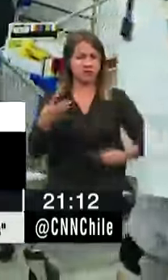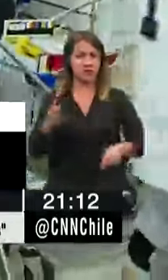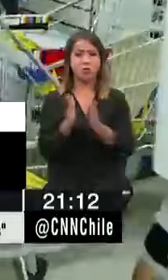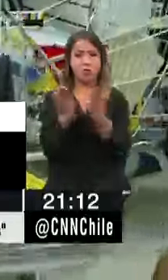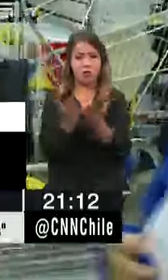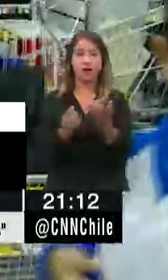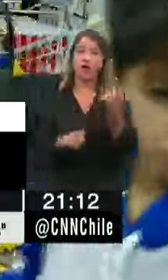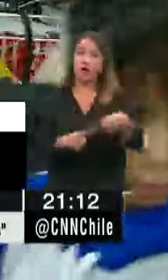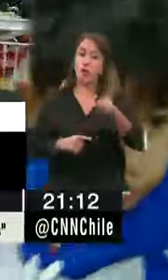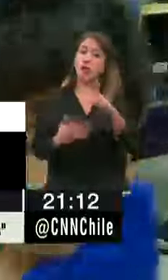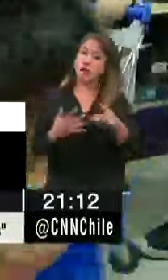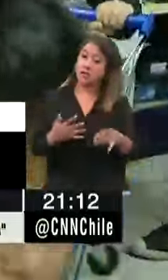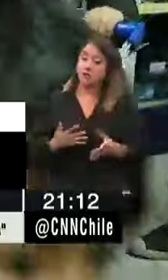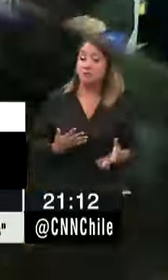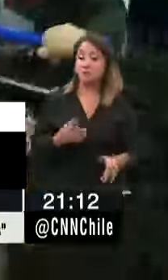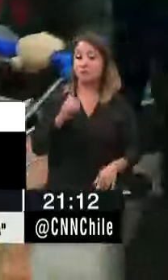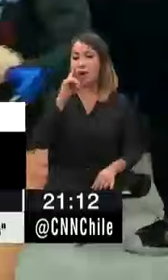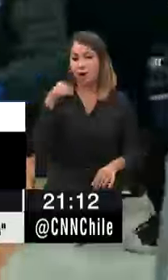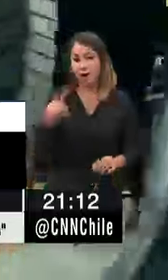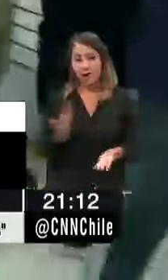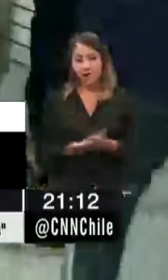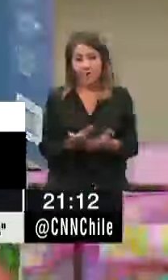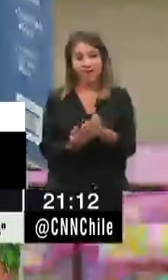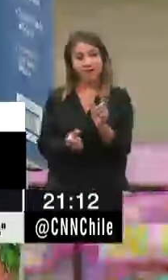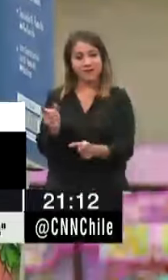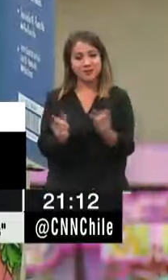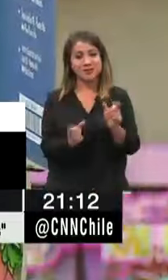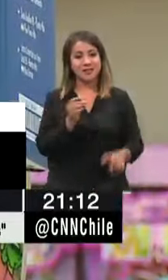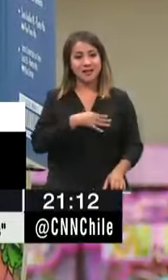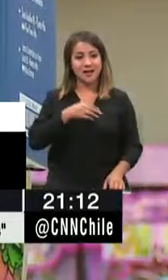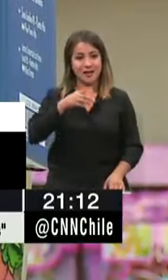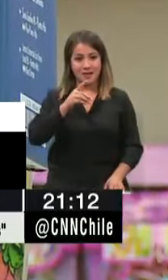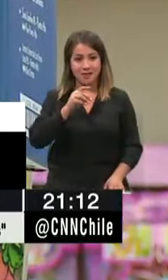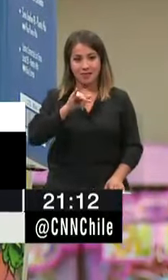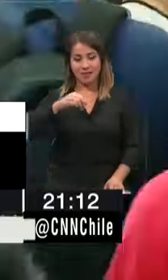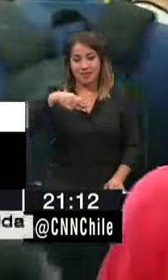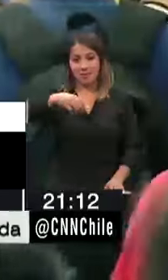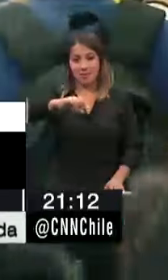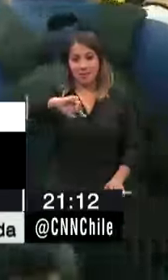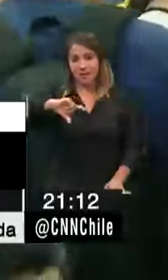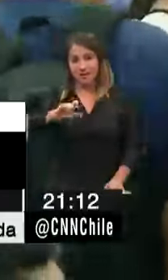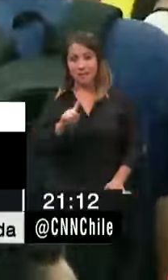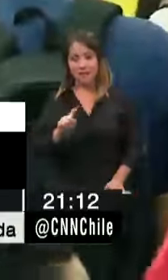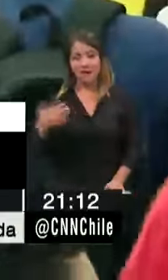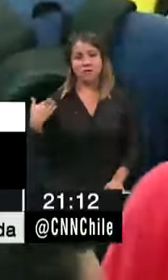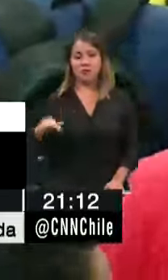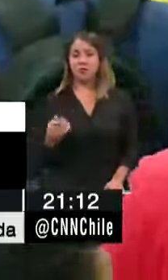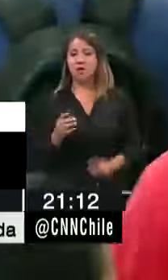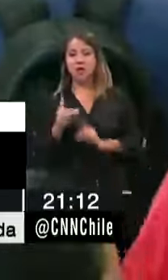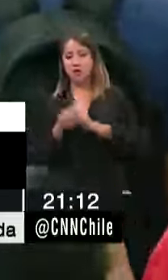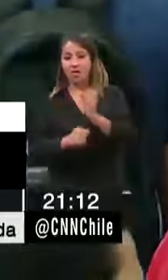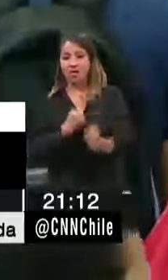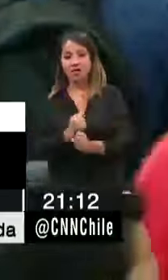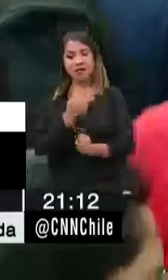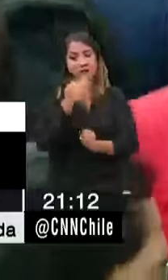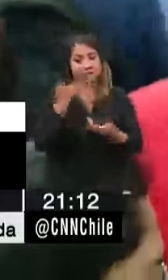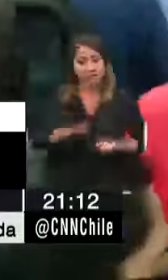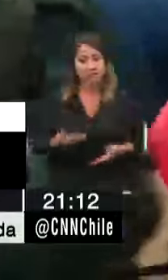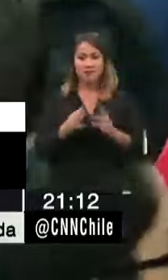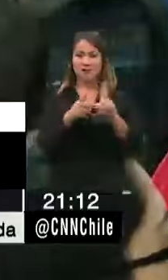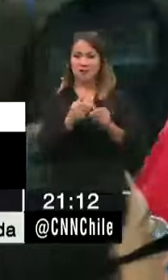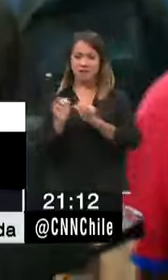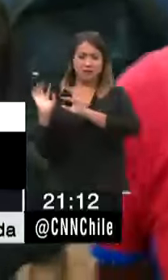Otra alternativa que ya está siendo bien aprovechada por los chilenos es D-Mex. Sin importar la edad, el calor y menos el cansancio, familias completas